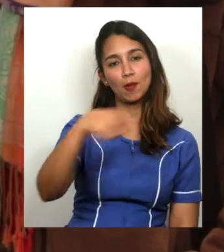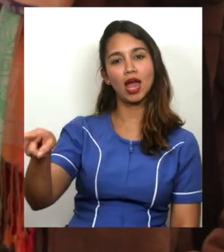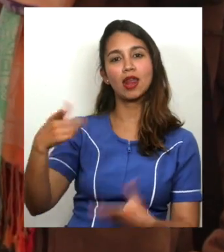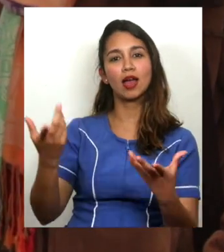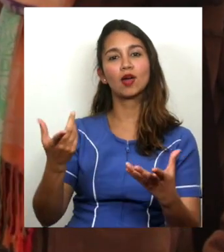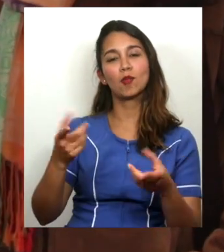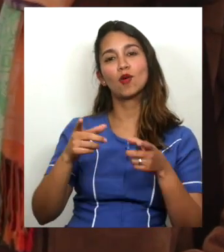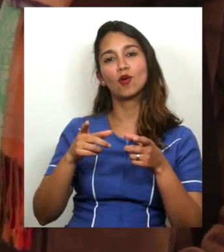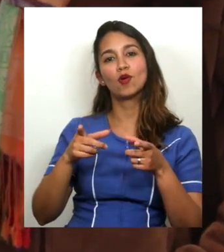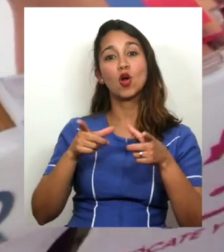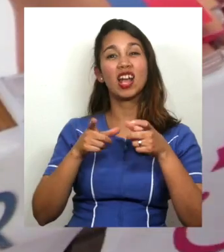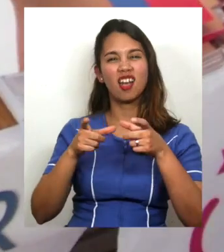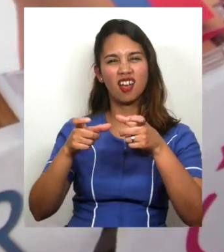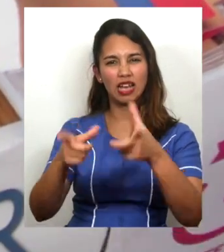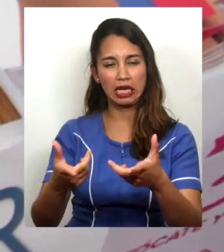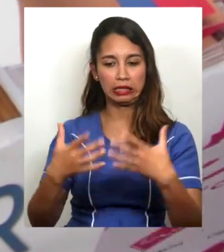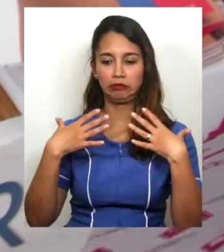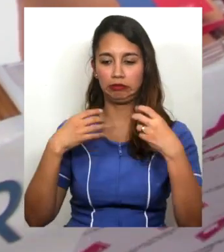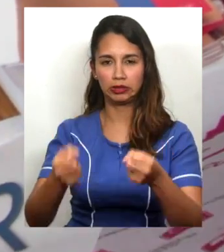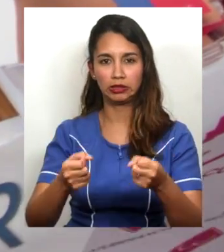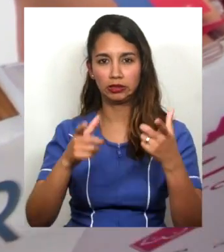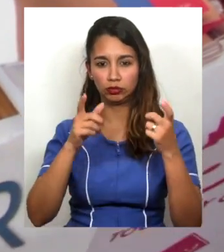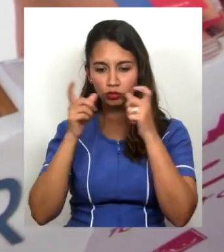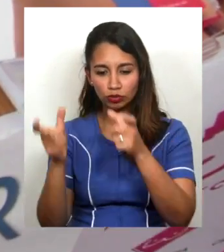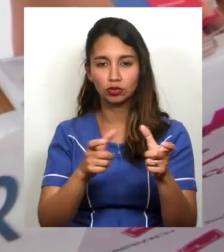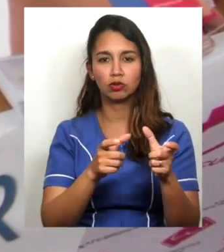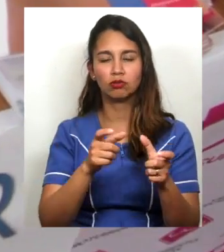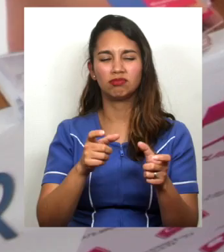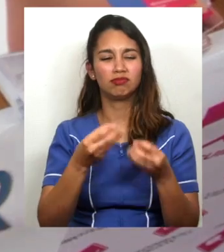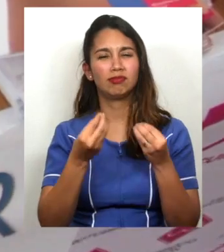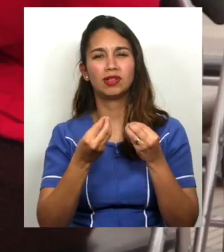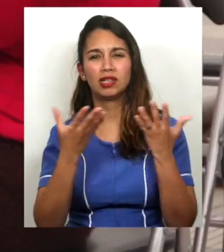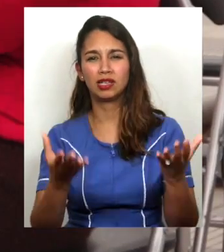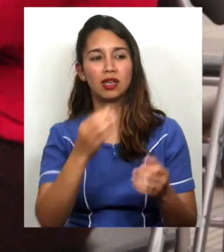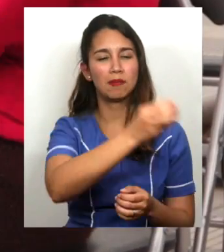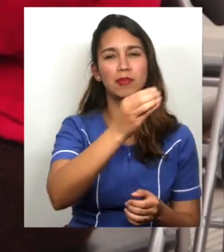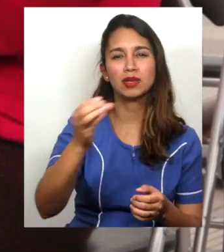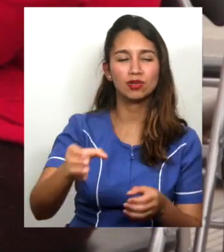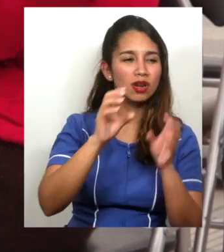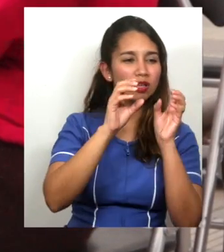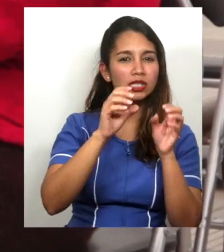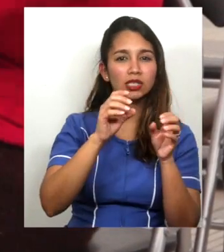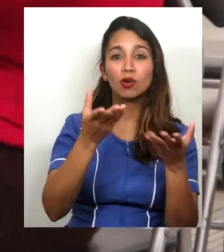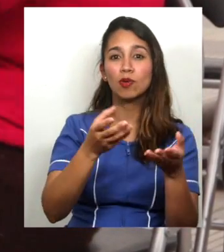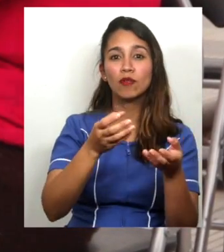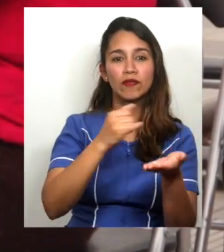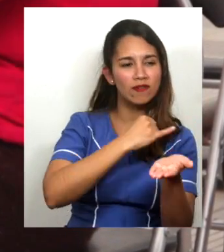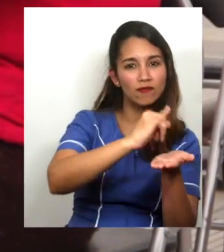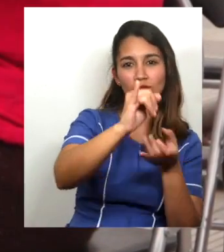La Semana de Lucha contra el Cáncer es parte de la Estrategia Nacional de Salud 2011-2020 y busca sensibilizar a la